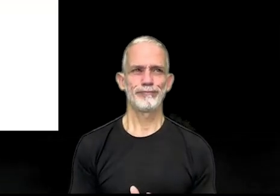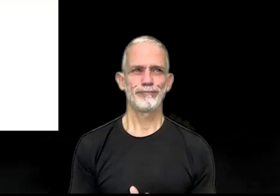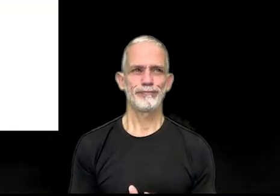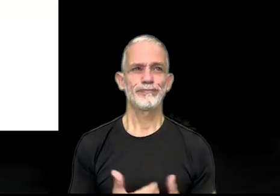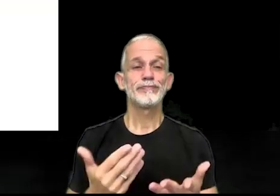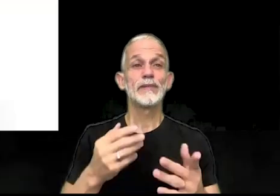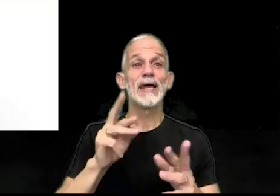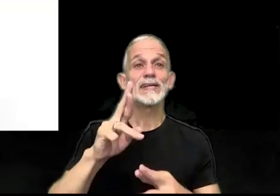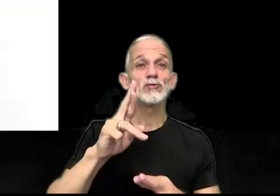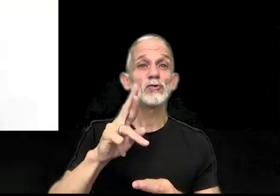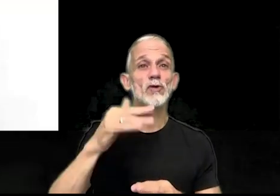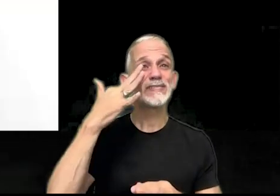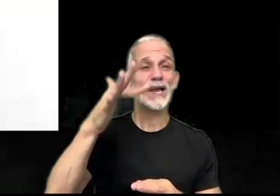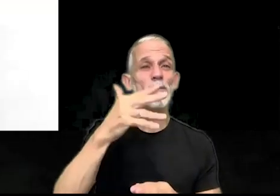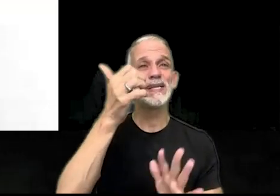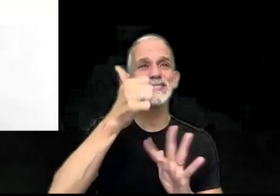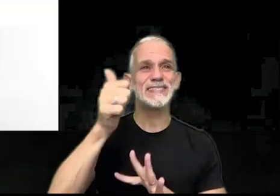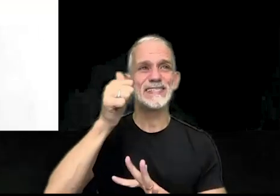La resolución